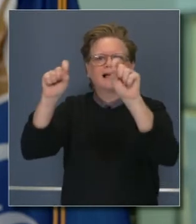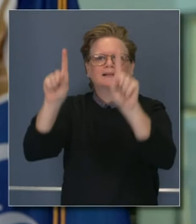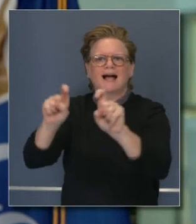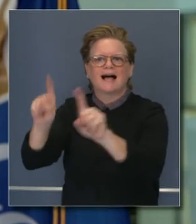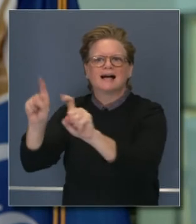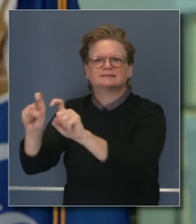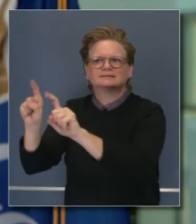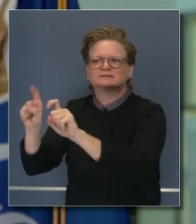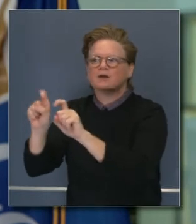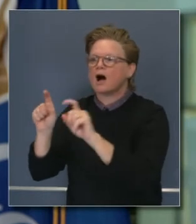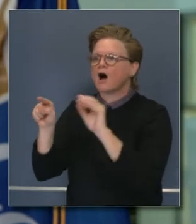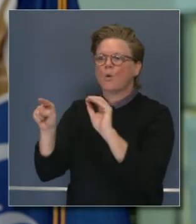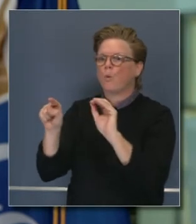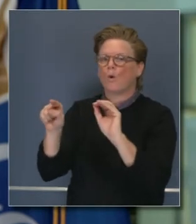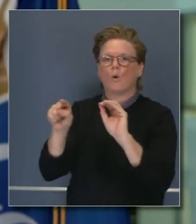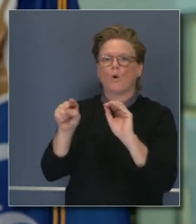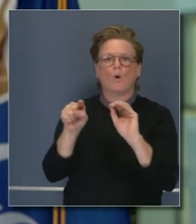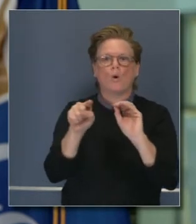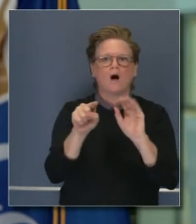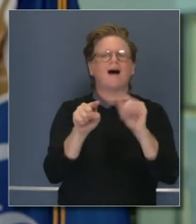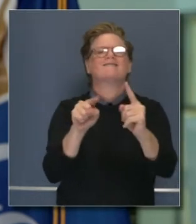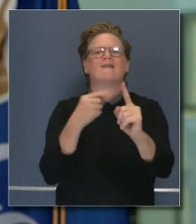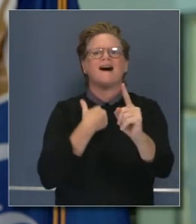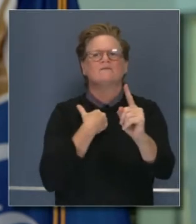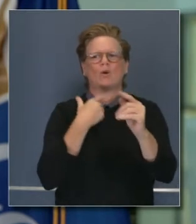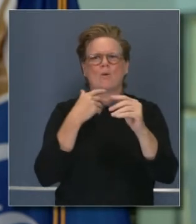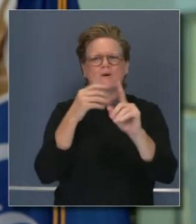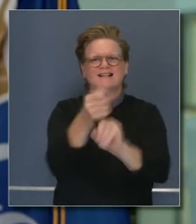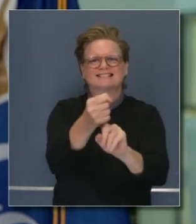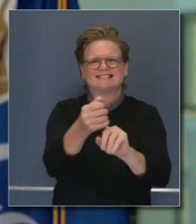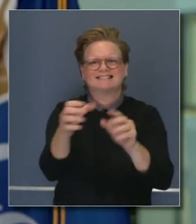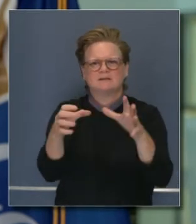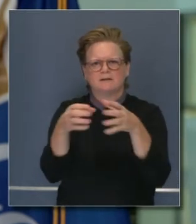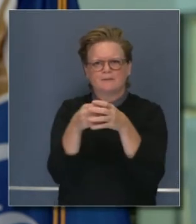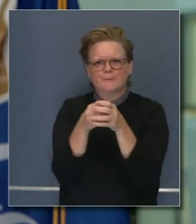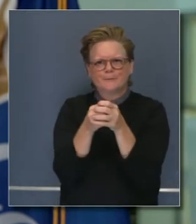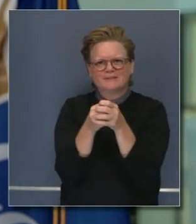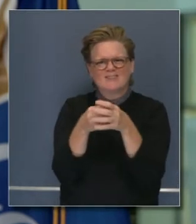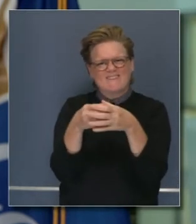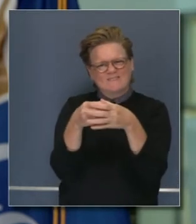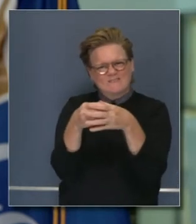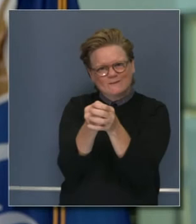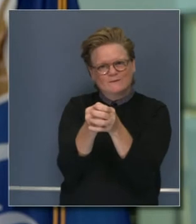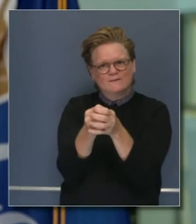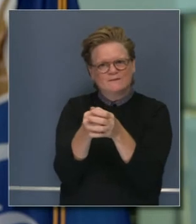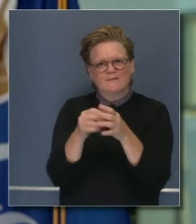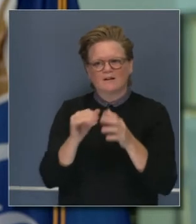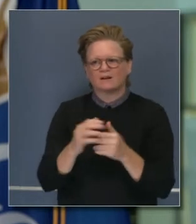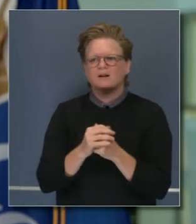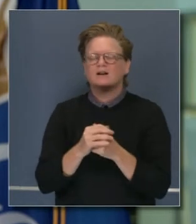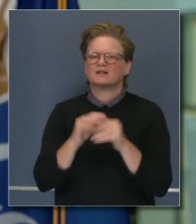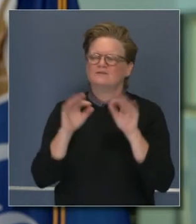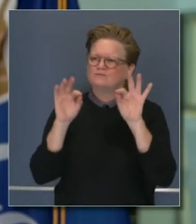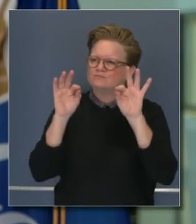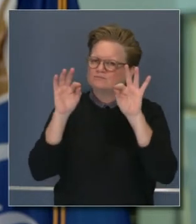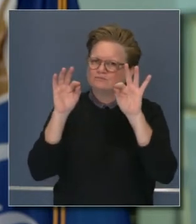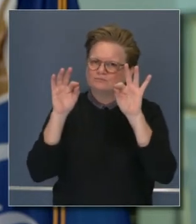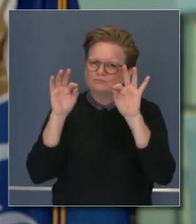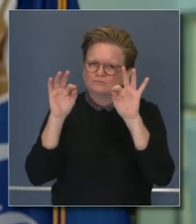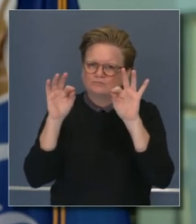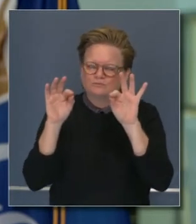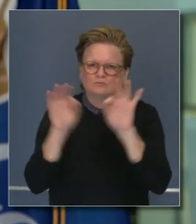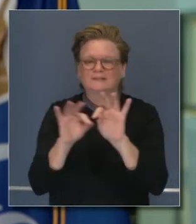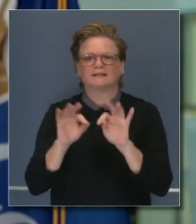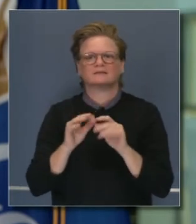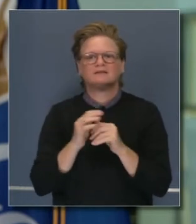último punto. No solo es esos dos criterios respecto a índices de casos y de positividad. Ahora